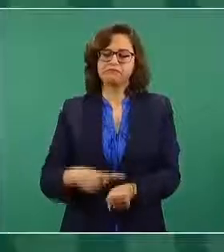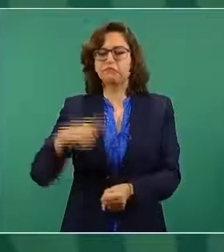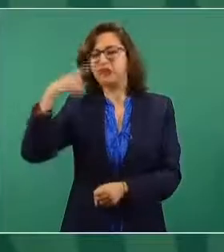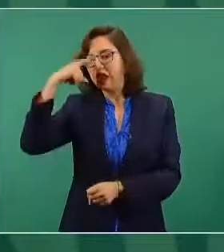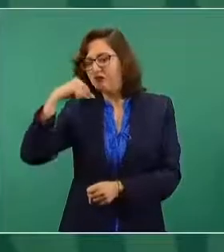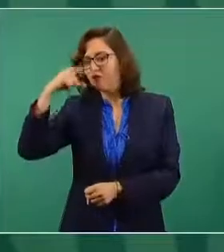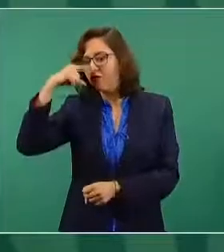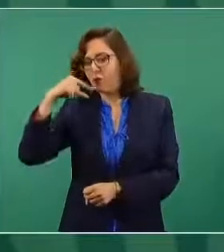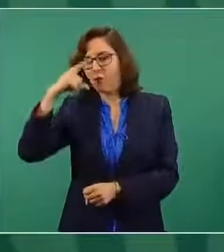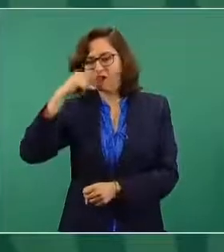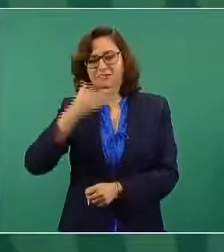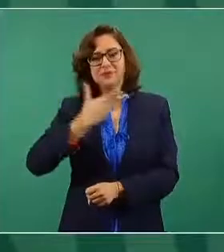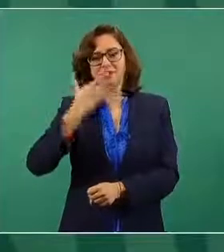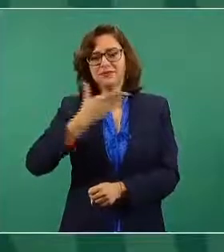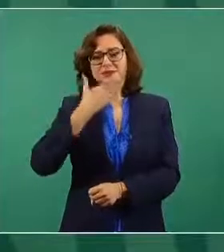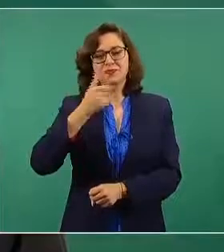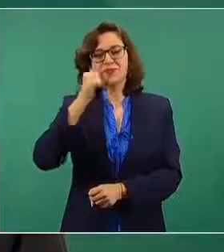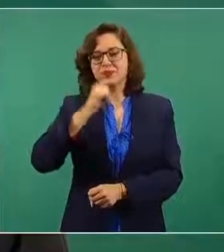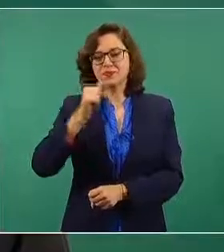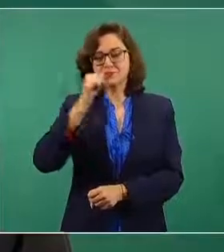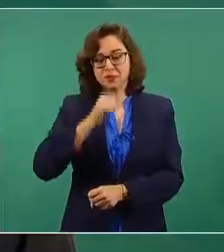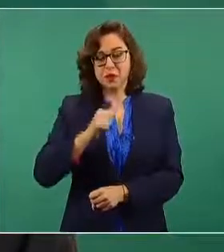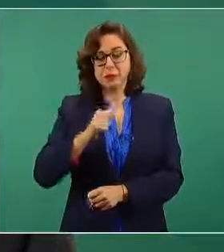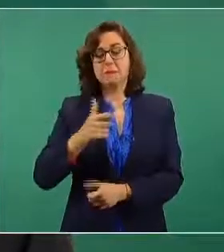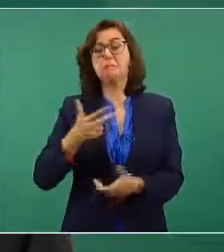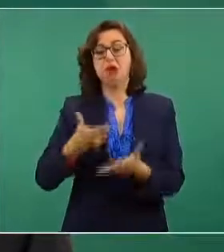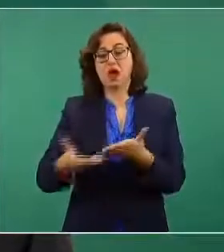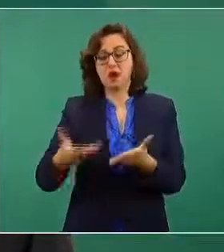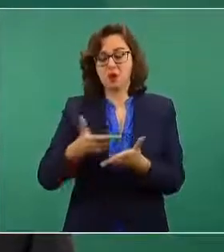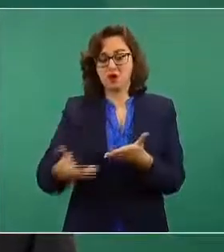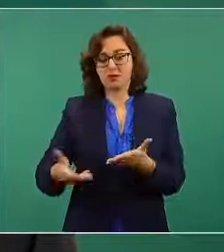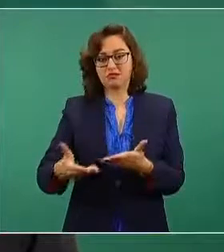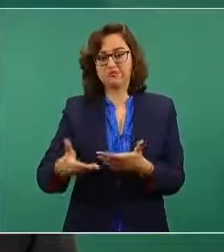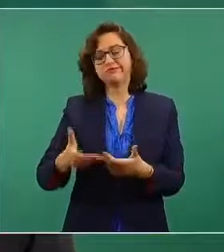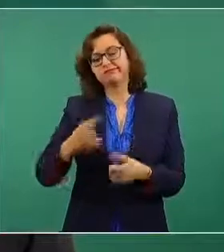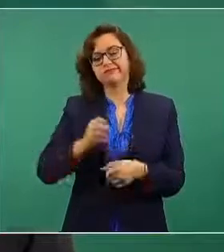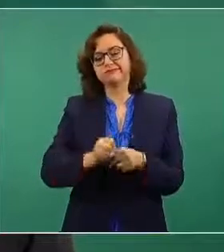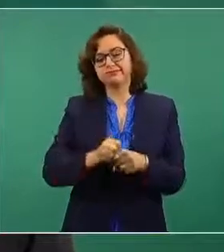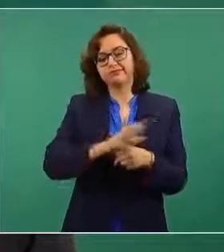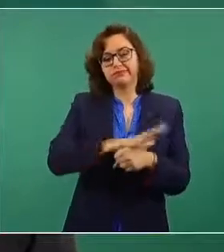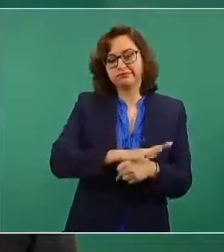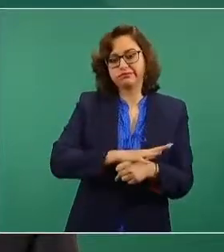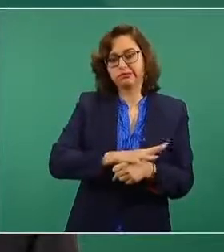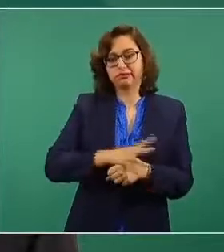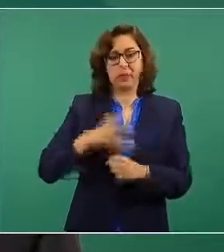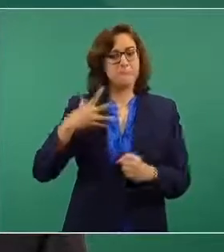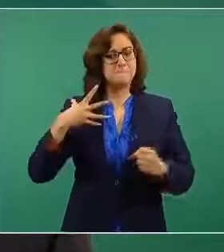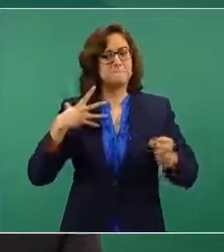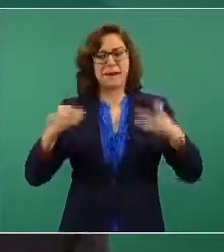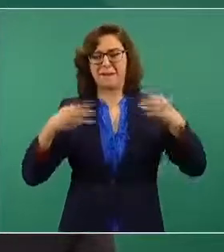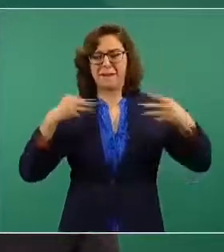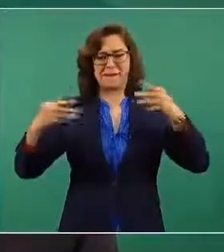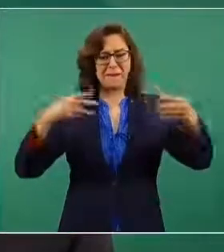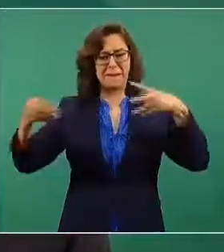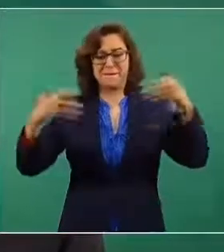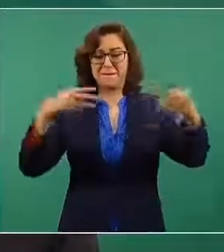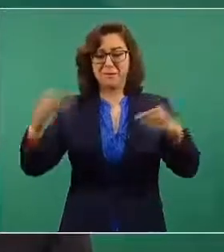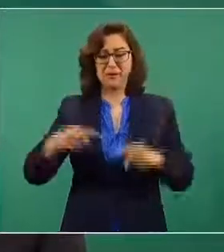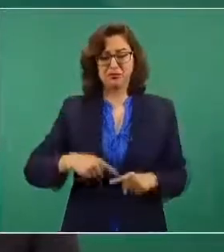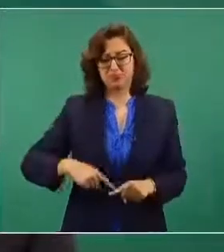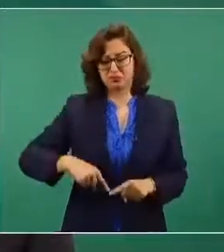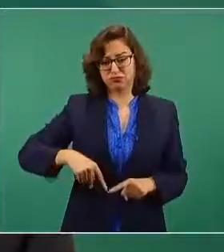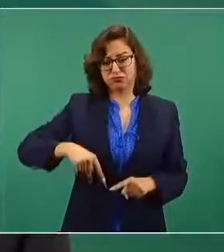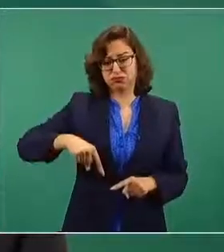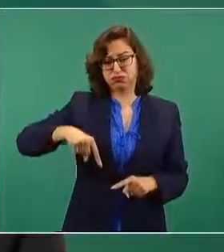a aumentar el número de casos. Llegamos a un punto máximo en la primera semana de enero de 2021 y a partir